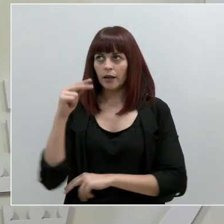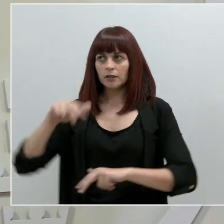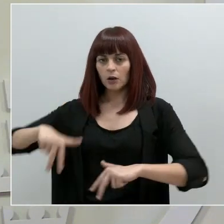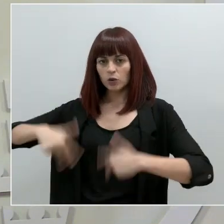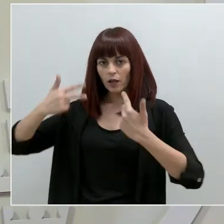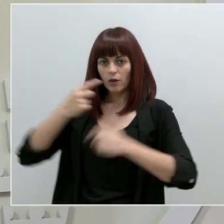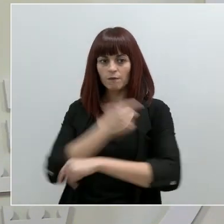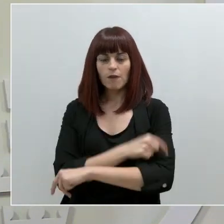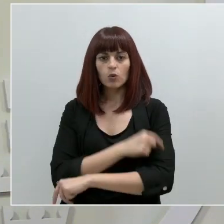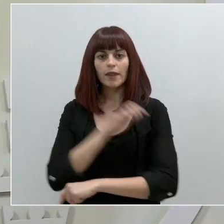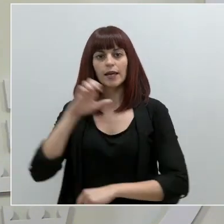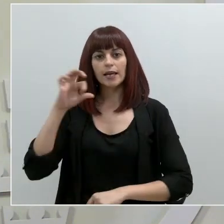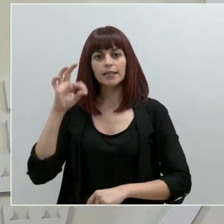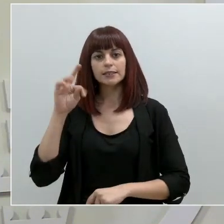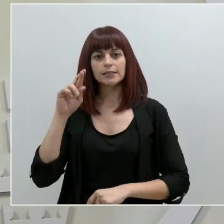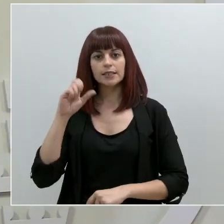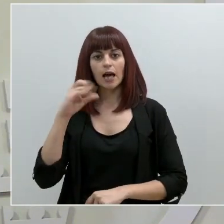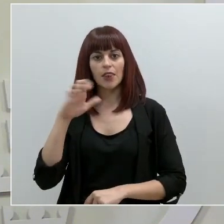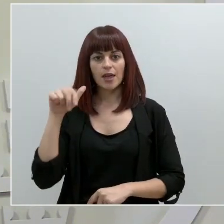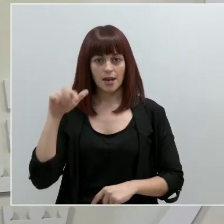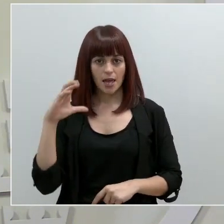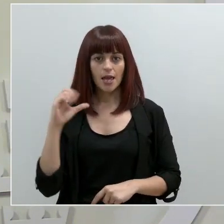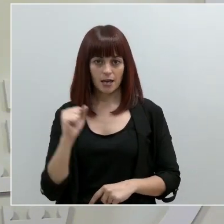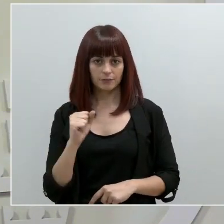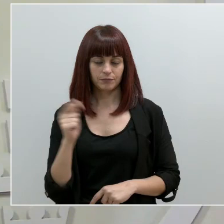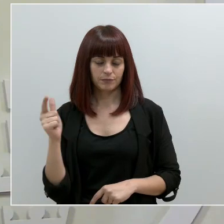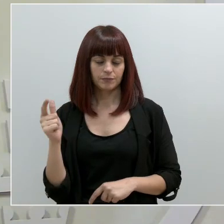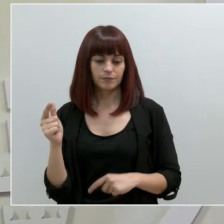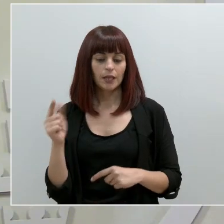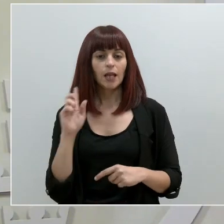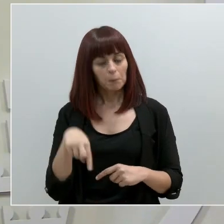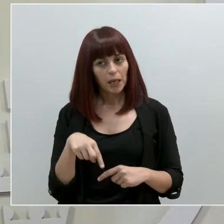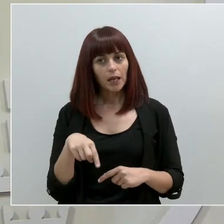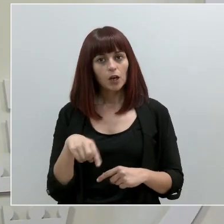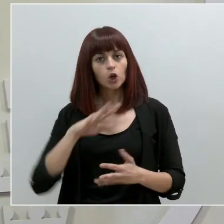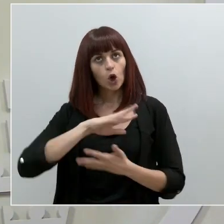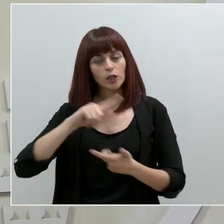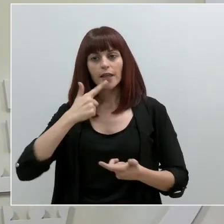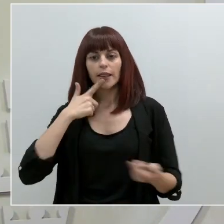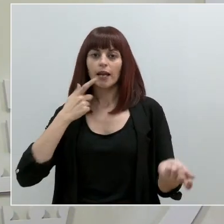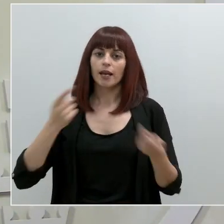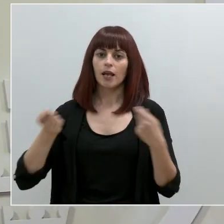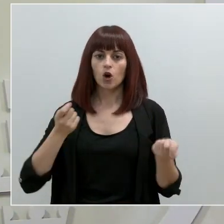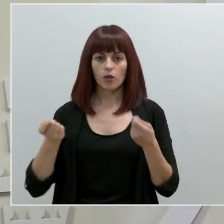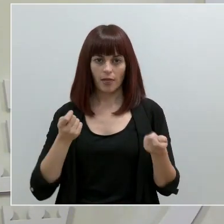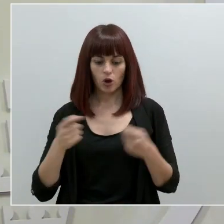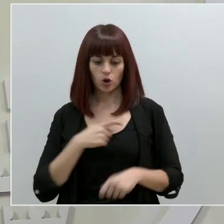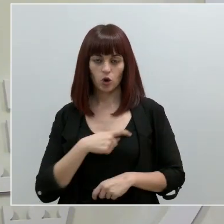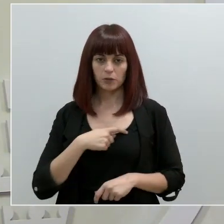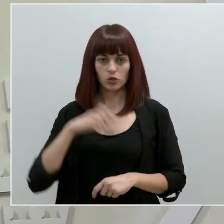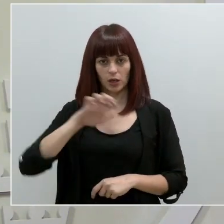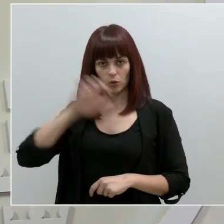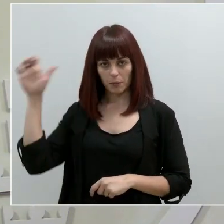autorización de la vacuna de AstraZeneca por parte de la Agencia Europea del Medicamento. Luego ha habido noticias de las negociaciones de la Comisión